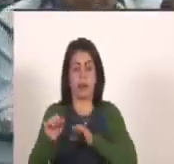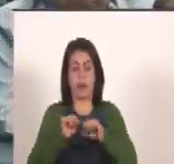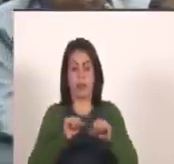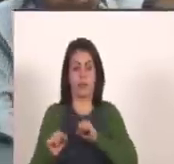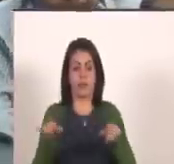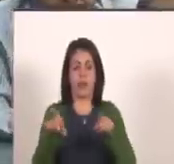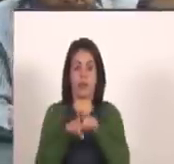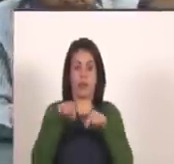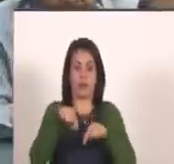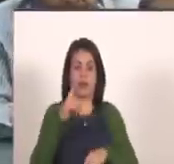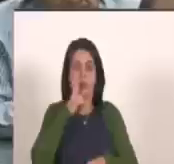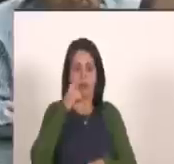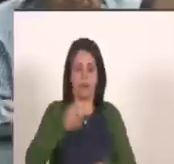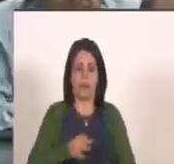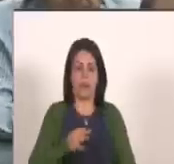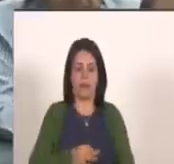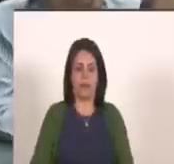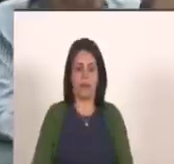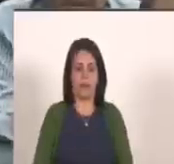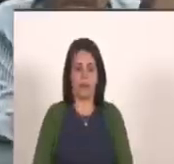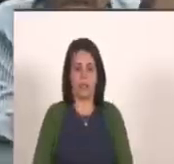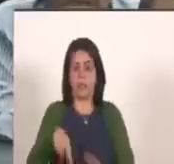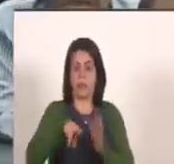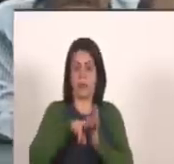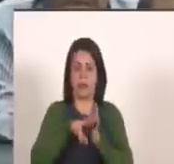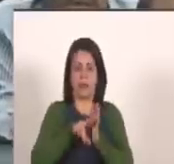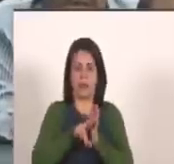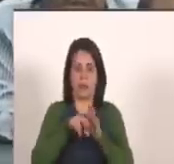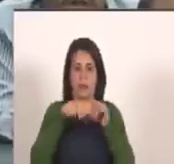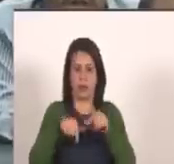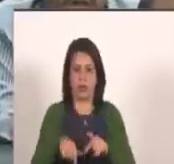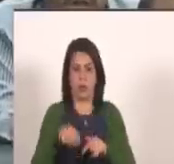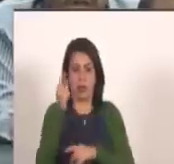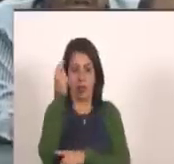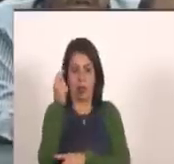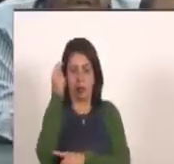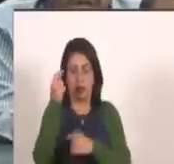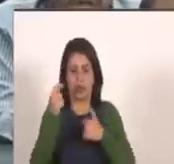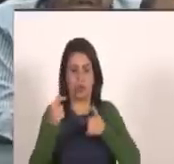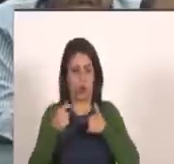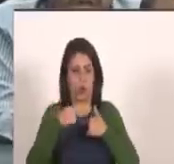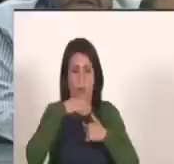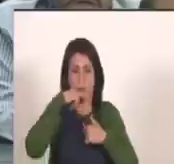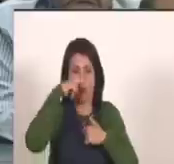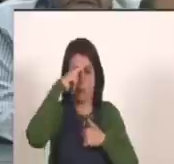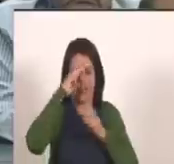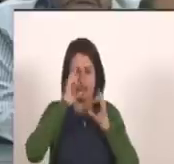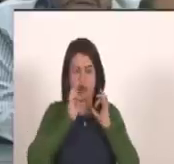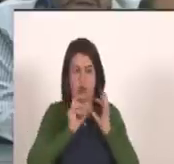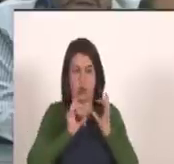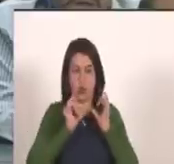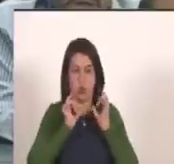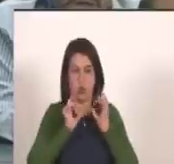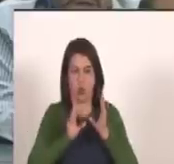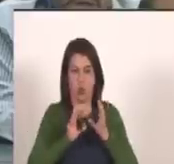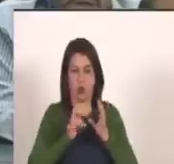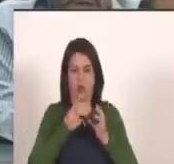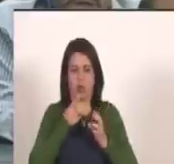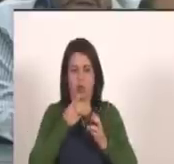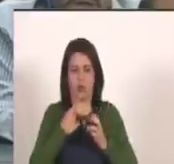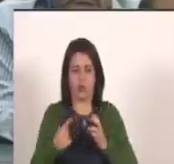tal. Yo de verdad, repito, no estoy hablando hoy como parlamentario, hablo como un padre dolido,